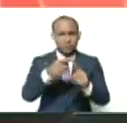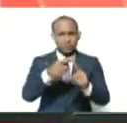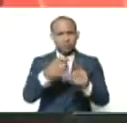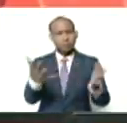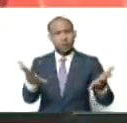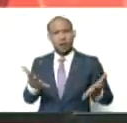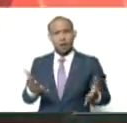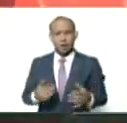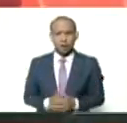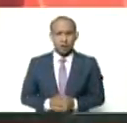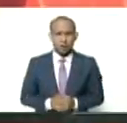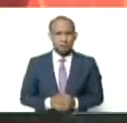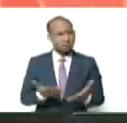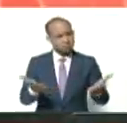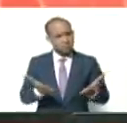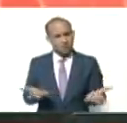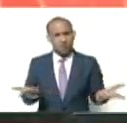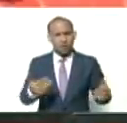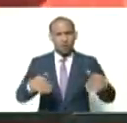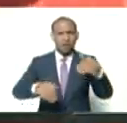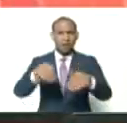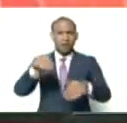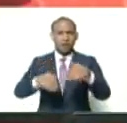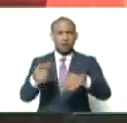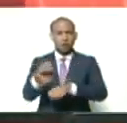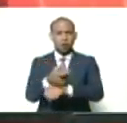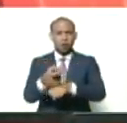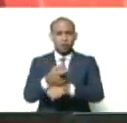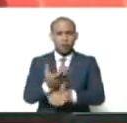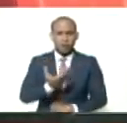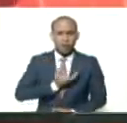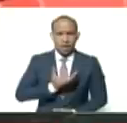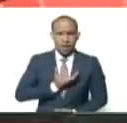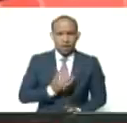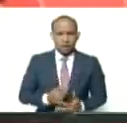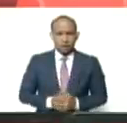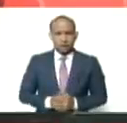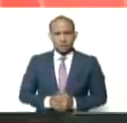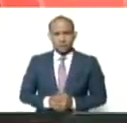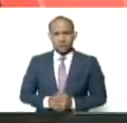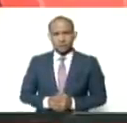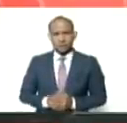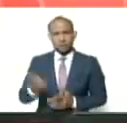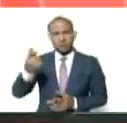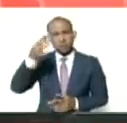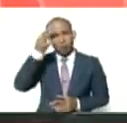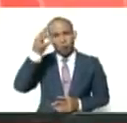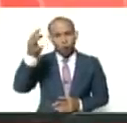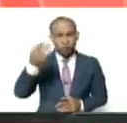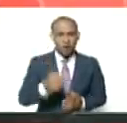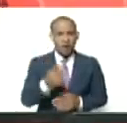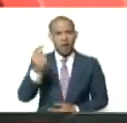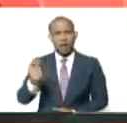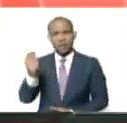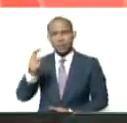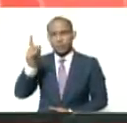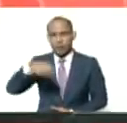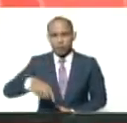triunfar, ganar las elecciones de las gobernaciones, de las alcaldías, de los concejales y de los